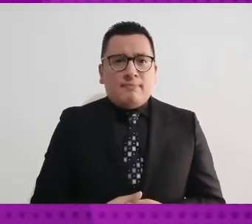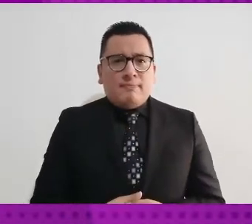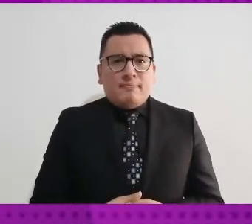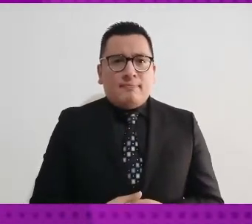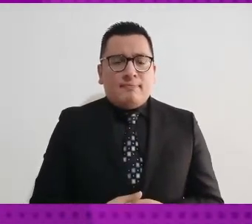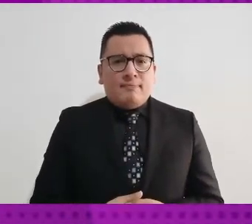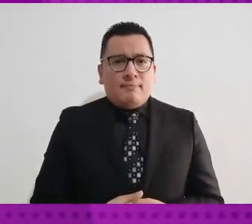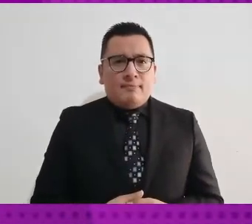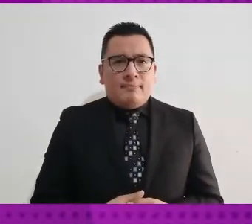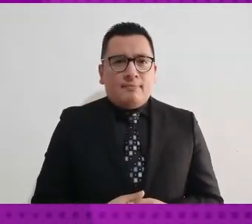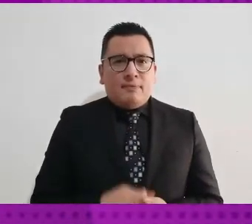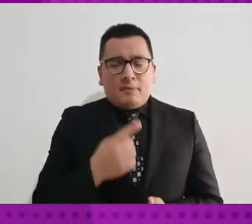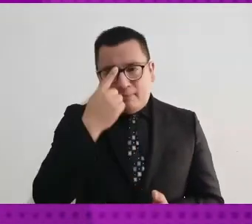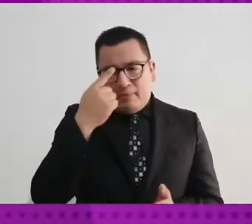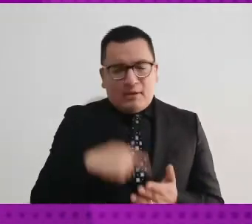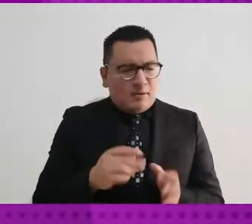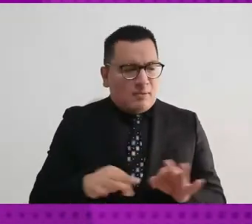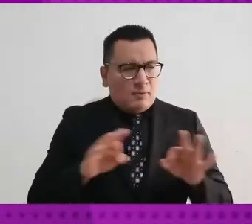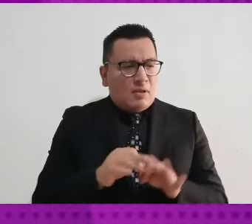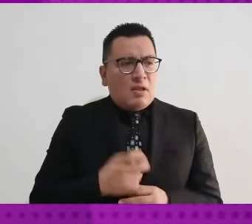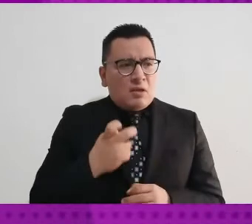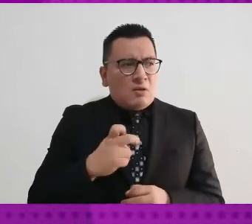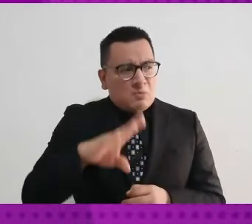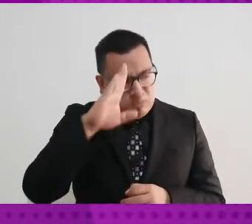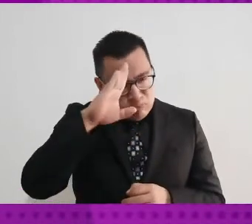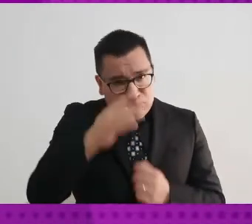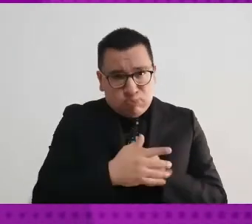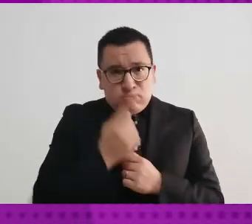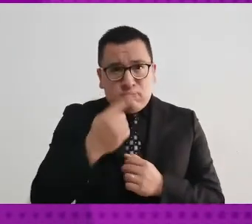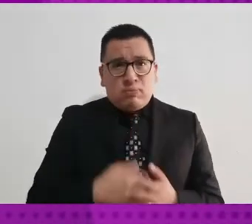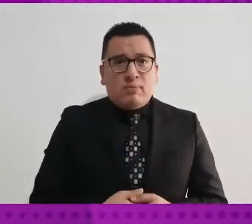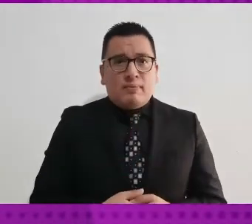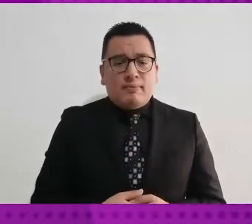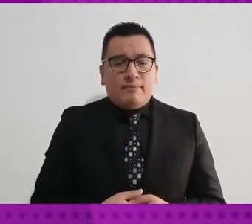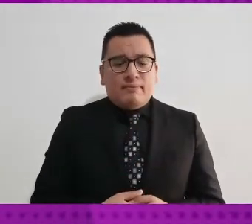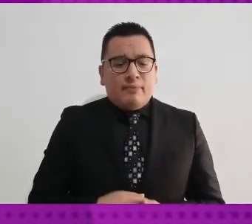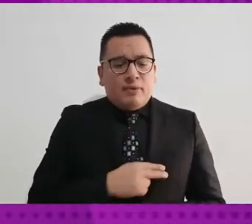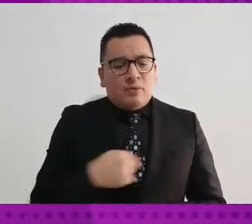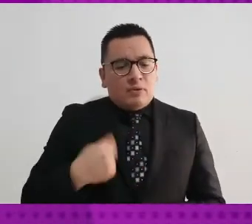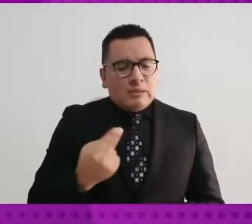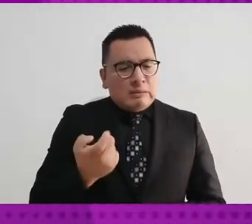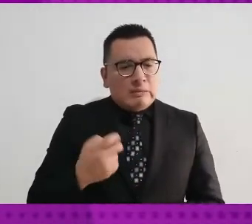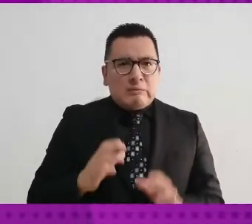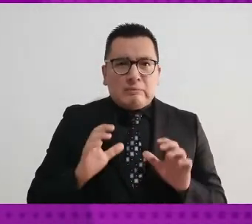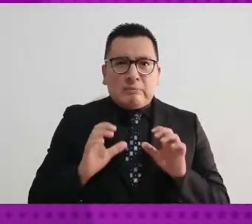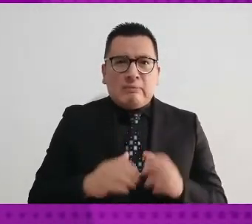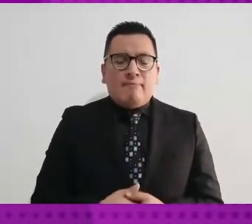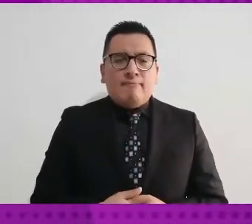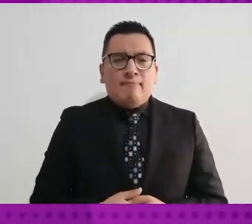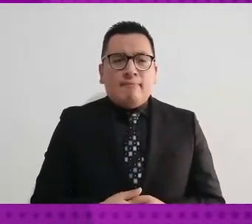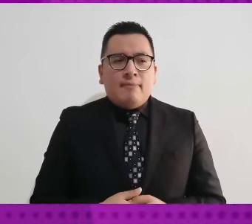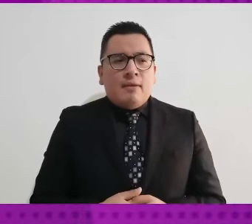el propio Larry Diamond. Yo creo que es importante esta reflexión porque justo hay que preservar eso. Es lo que hay que